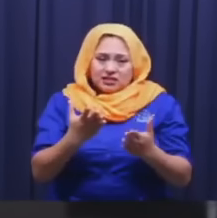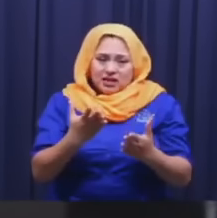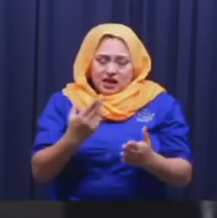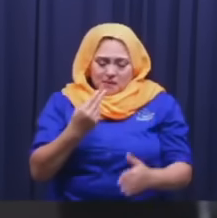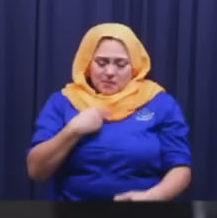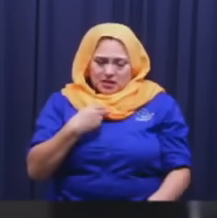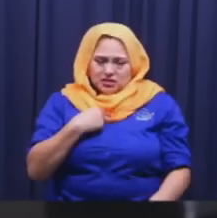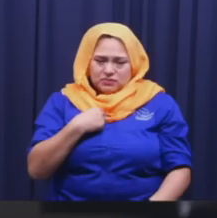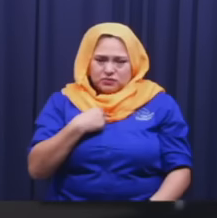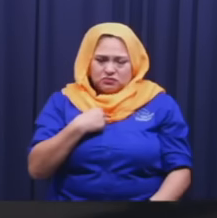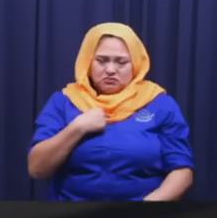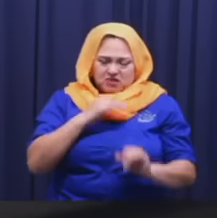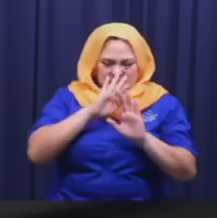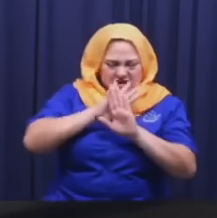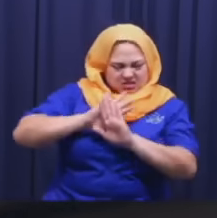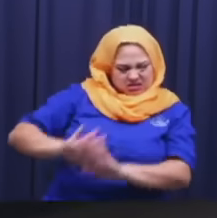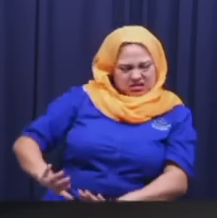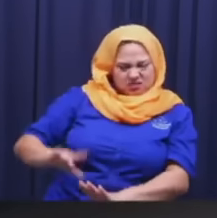ha descalificado,